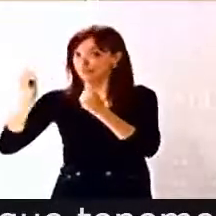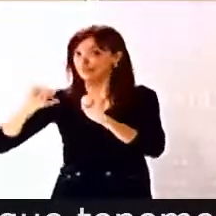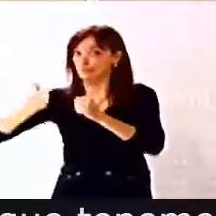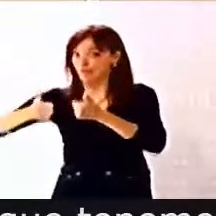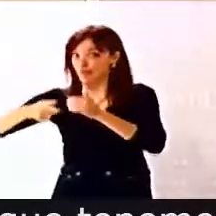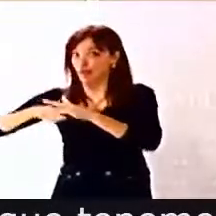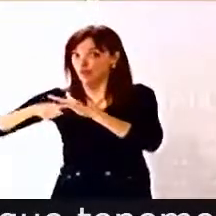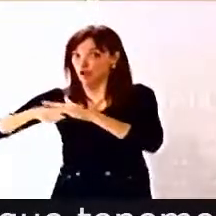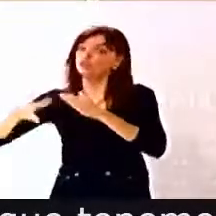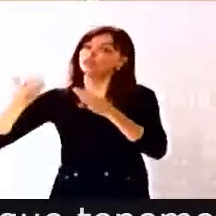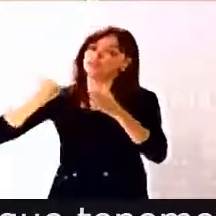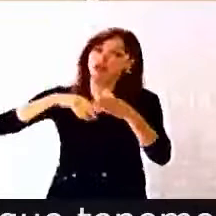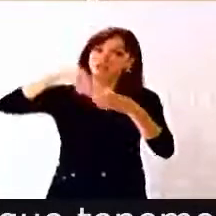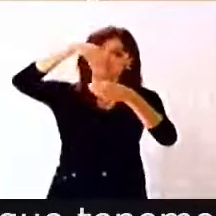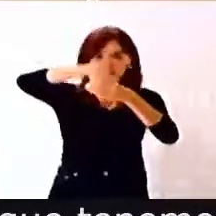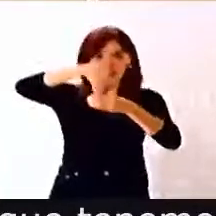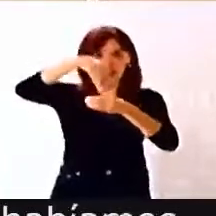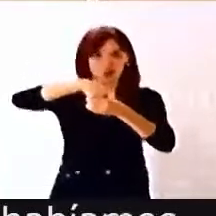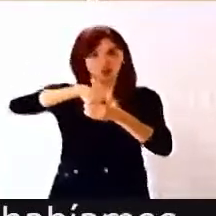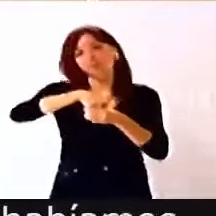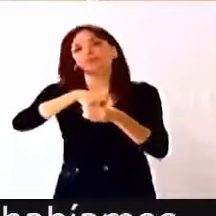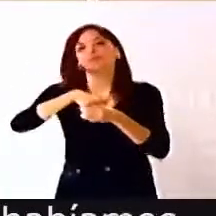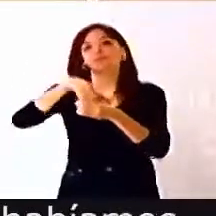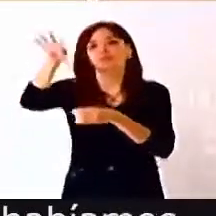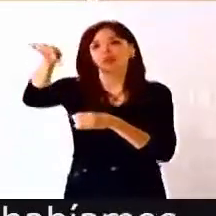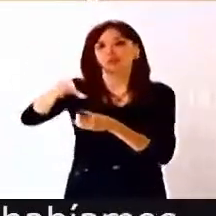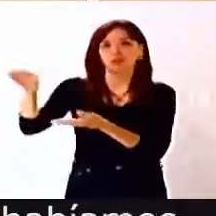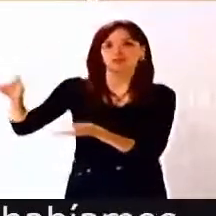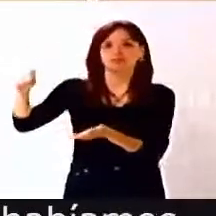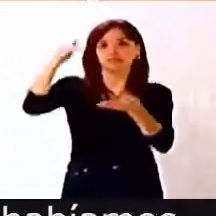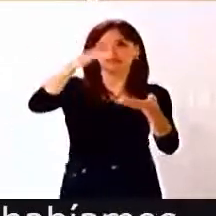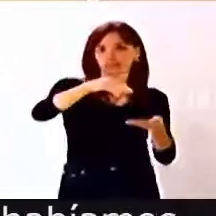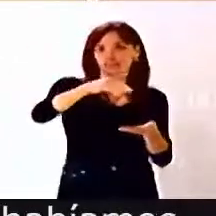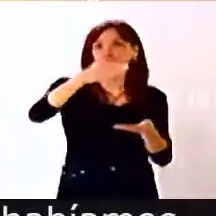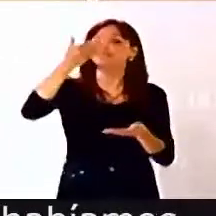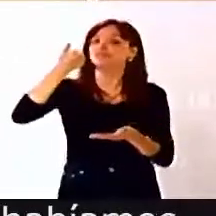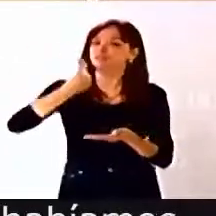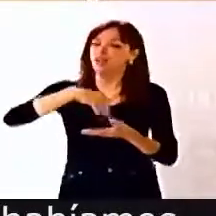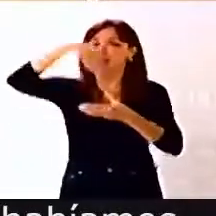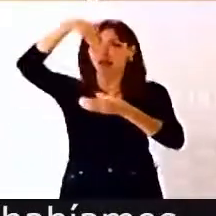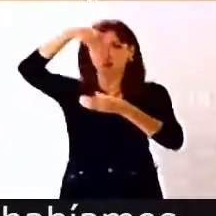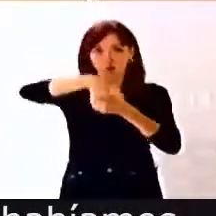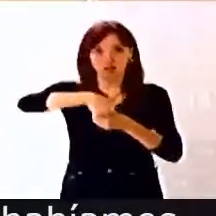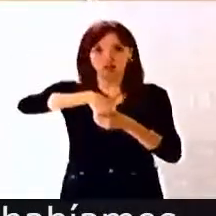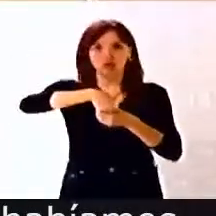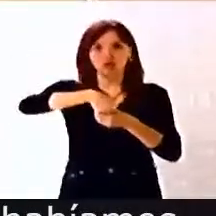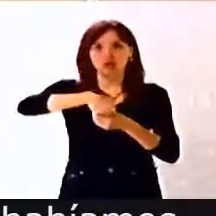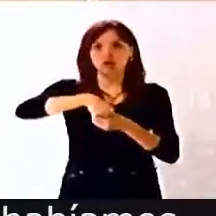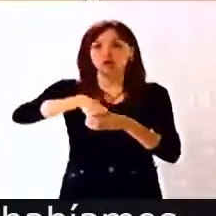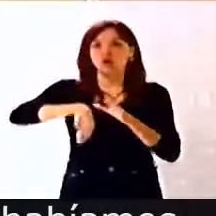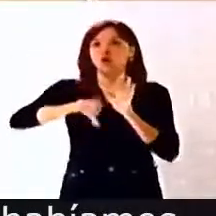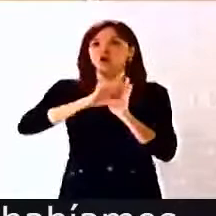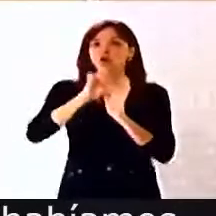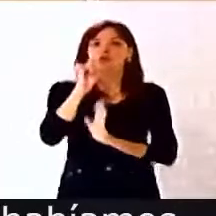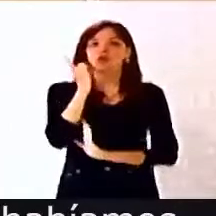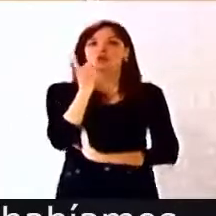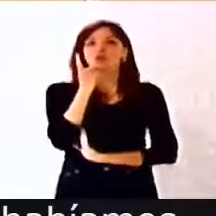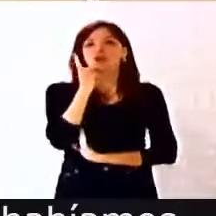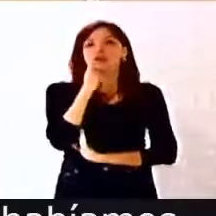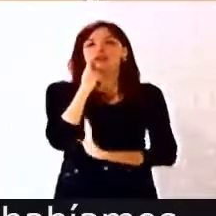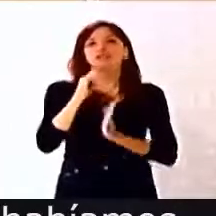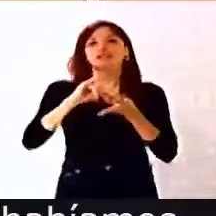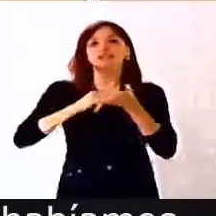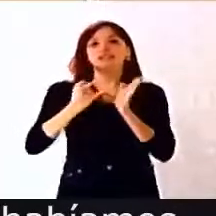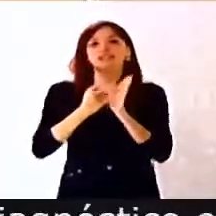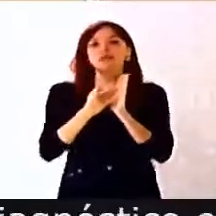iniciado, por los que habíamos iniciado la compra, ¿no? Ya lo tenemos incluido con un código diagnóstico en el sistema de